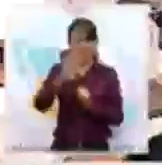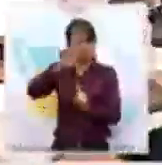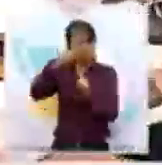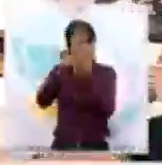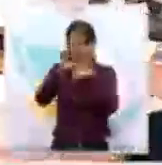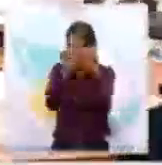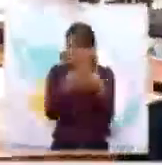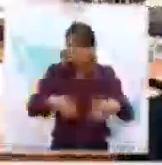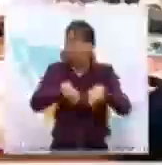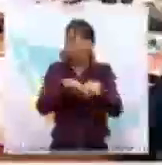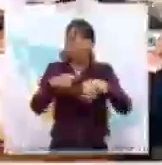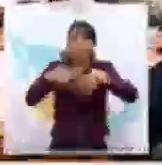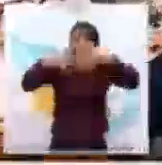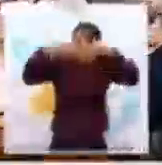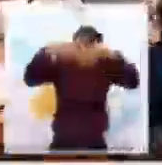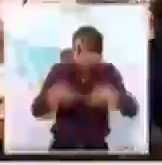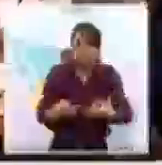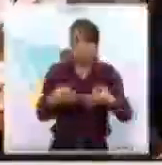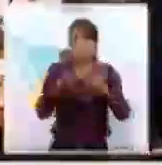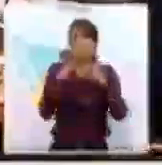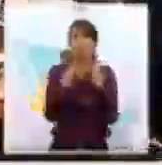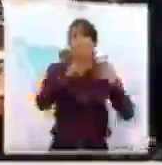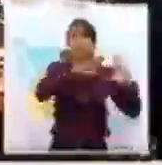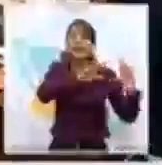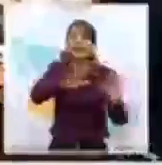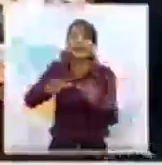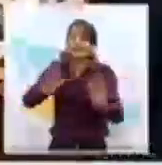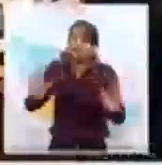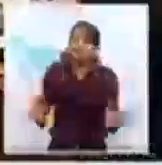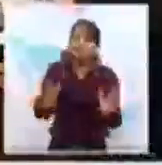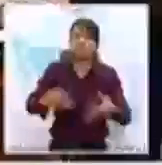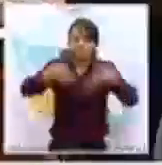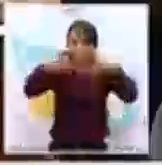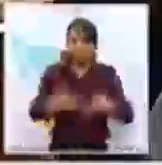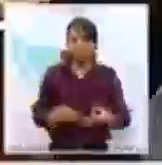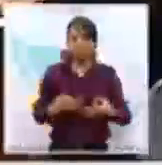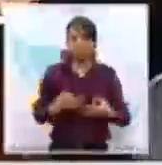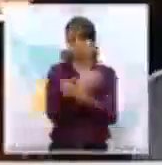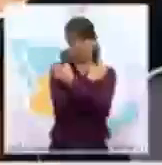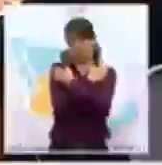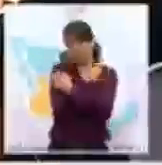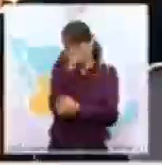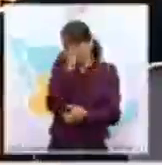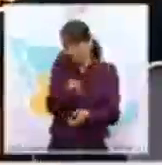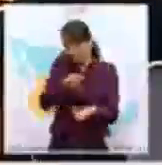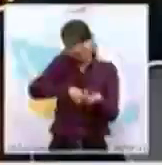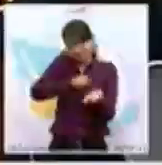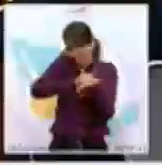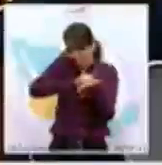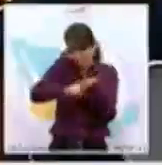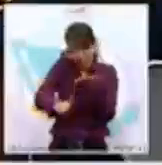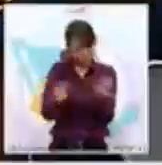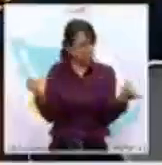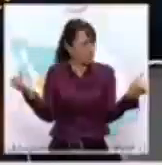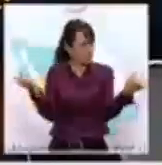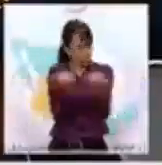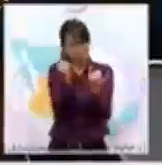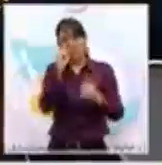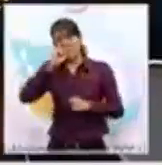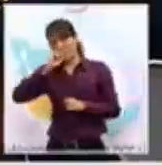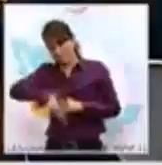de abrir estas brechas, la educación como un derecho y por cierto también la cultura, ¿no?, que son